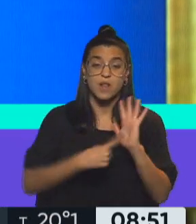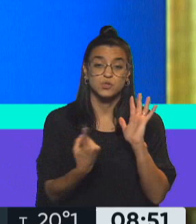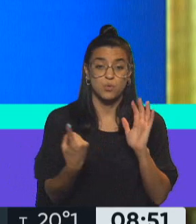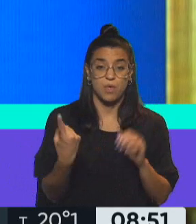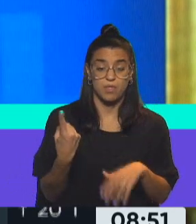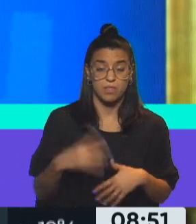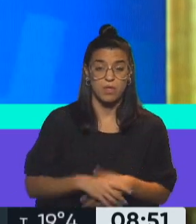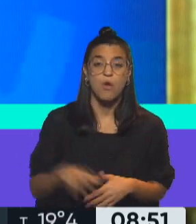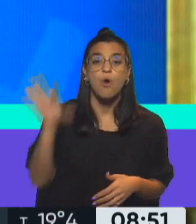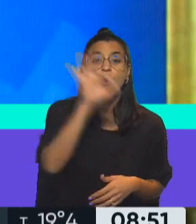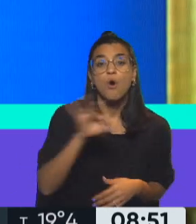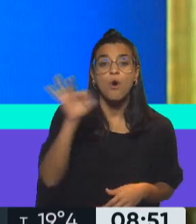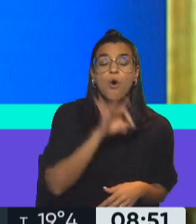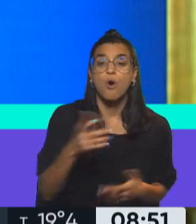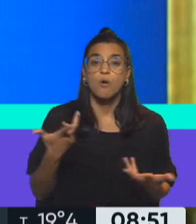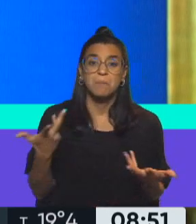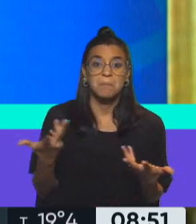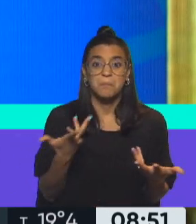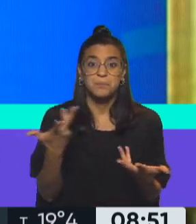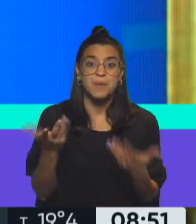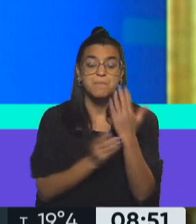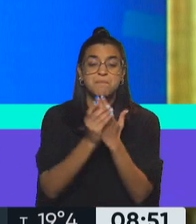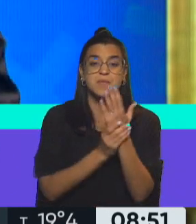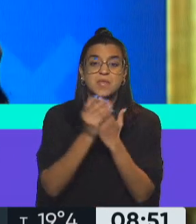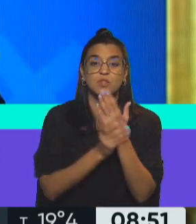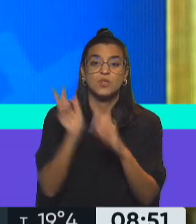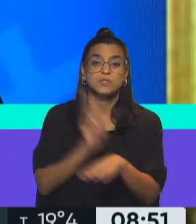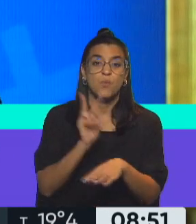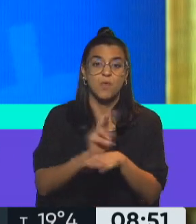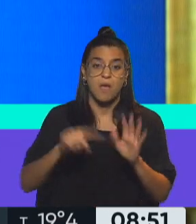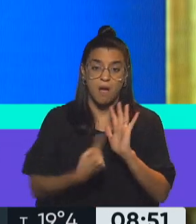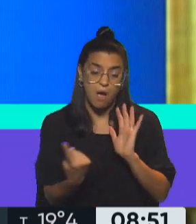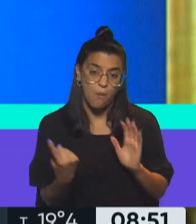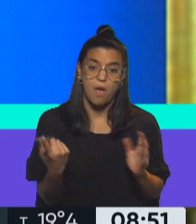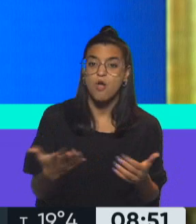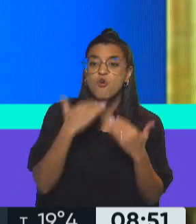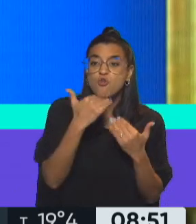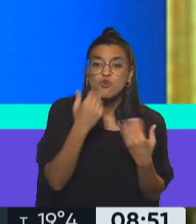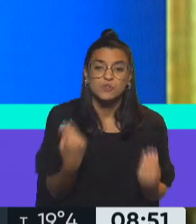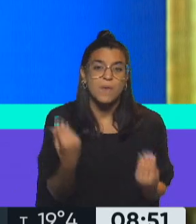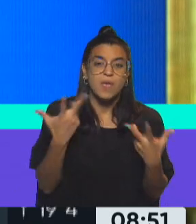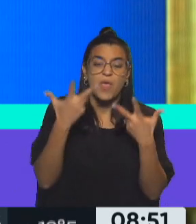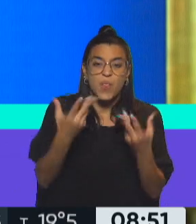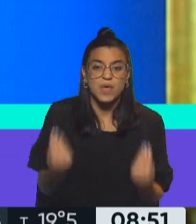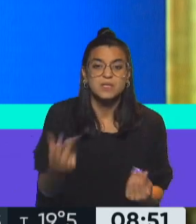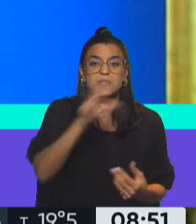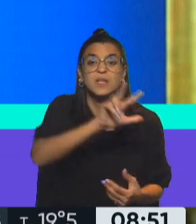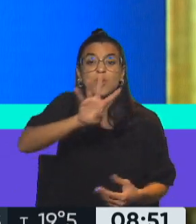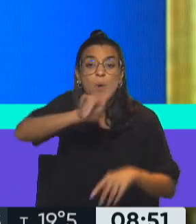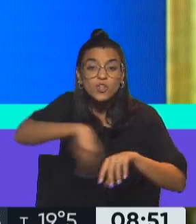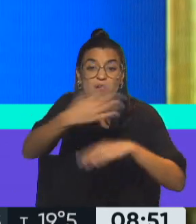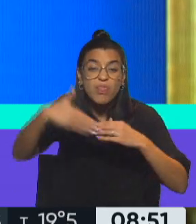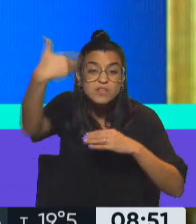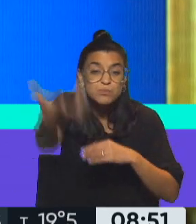Aires. O un titubeante ministro de Seguridad de CABA, que no sabía qué decir. 34 horas